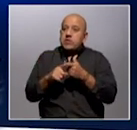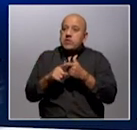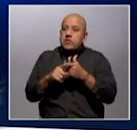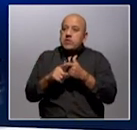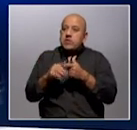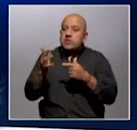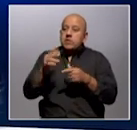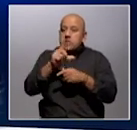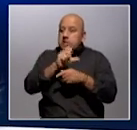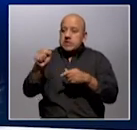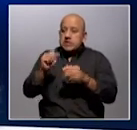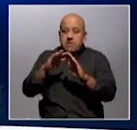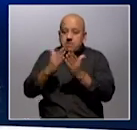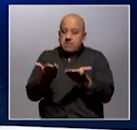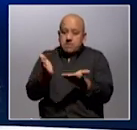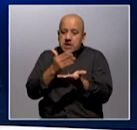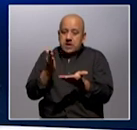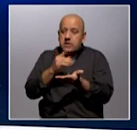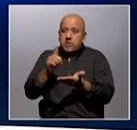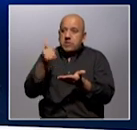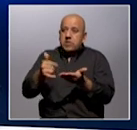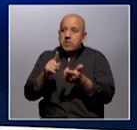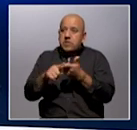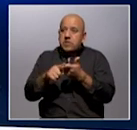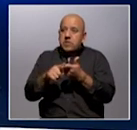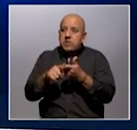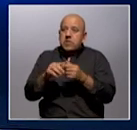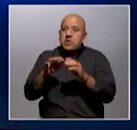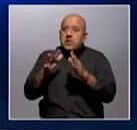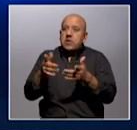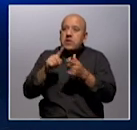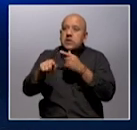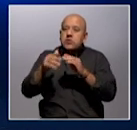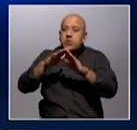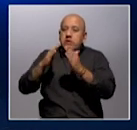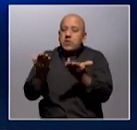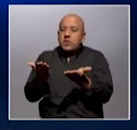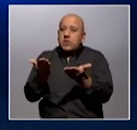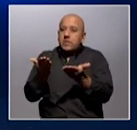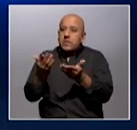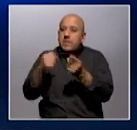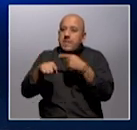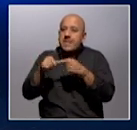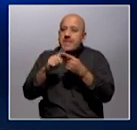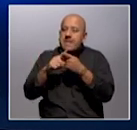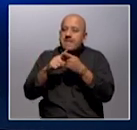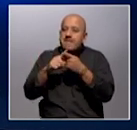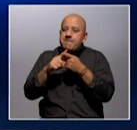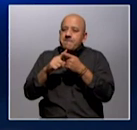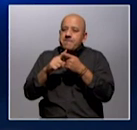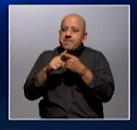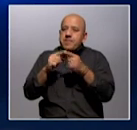más no llega a las 100 páginas todavía no termina de leer por la mitad no es que estén callados en nuestros libros que se disfrutan y es un libro que donde se